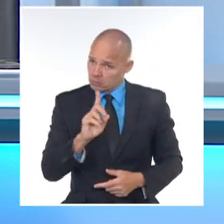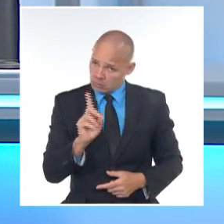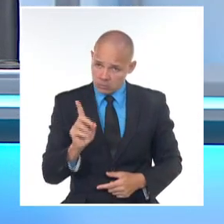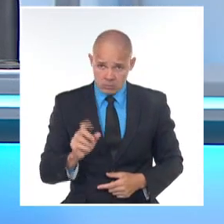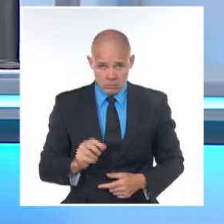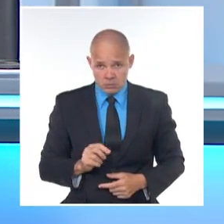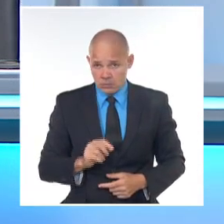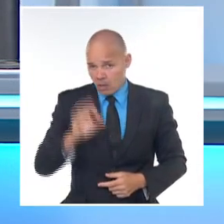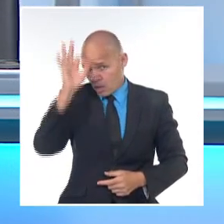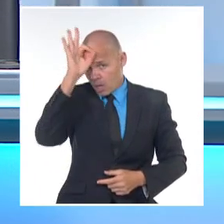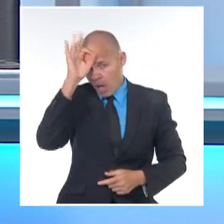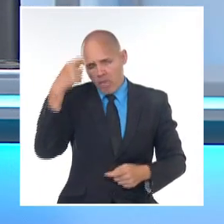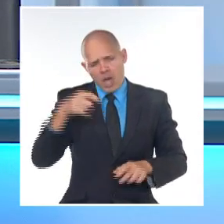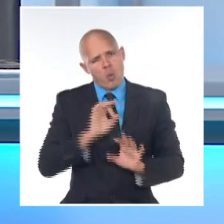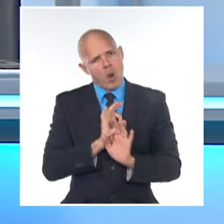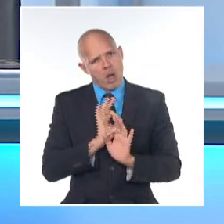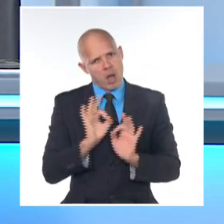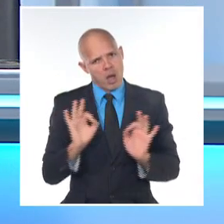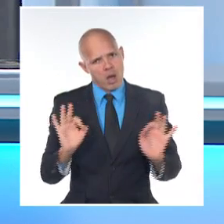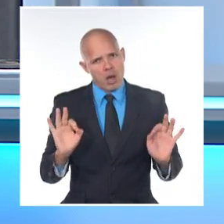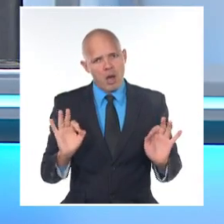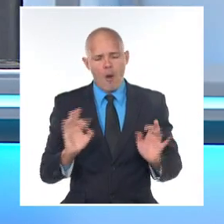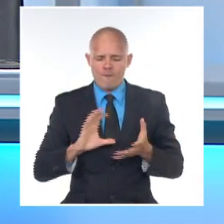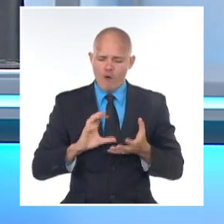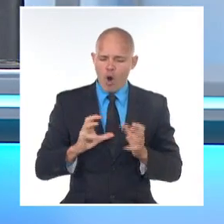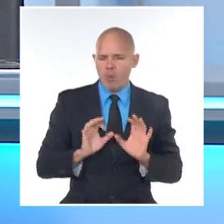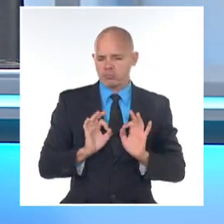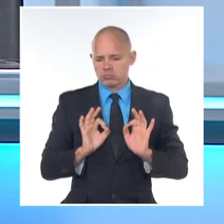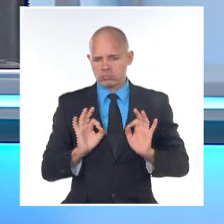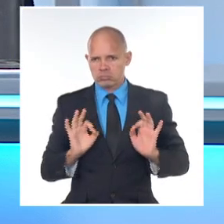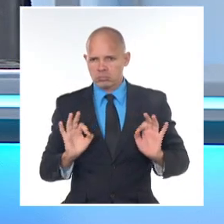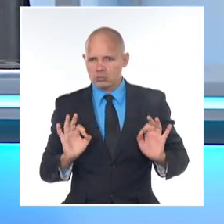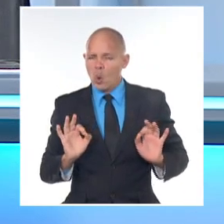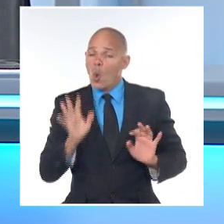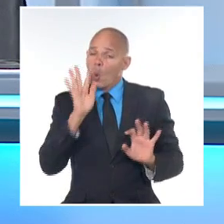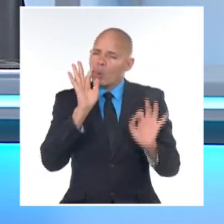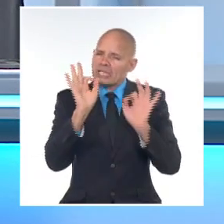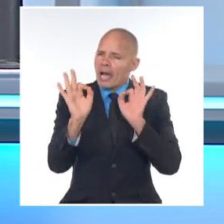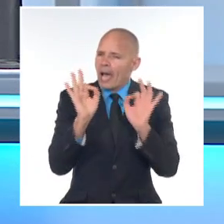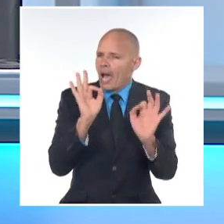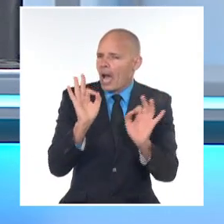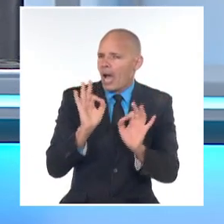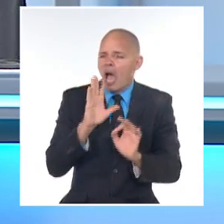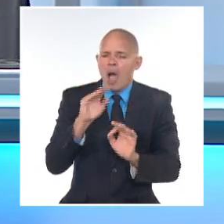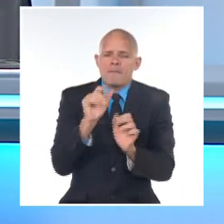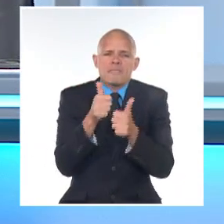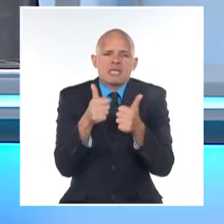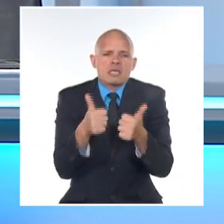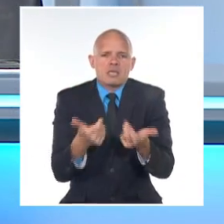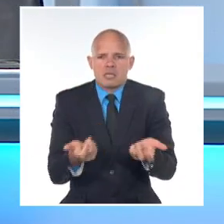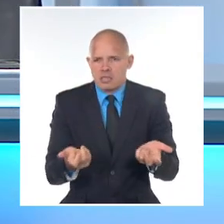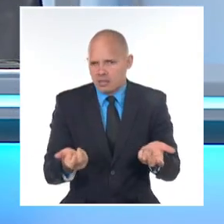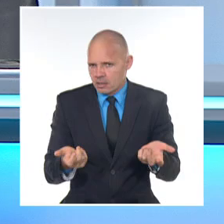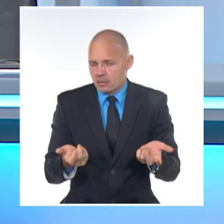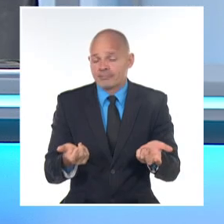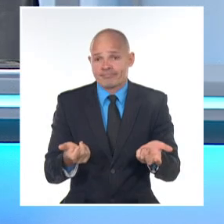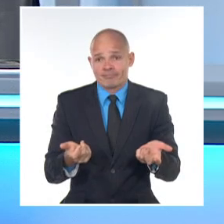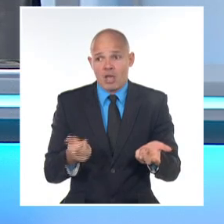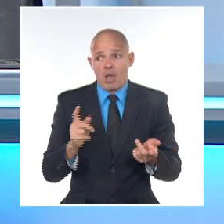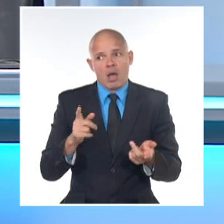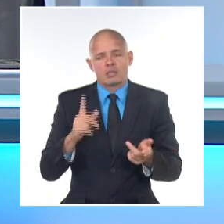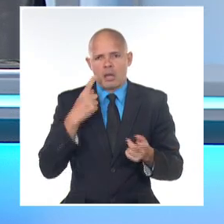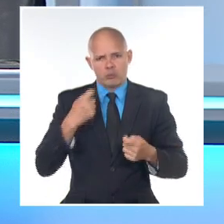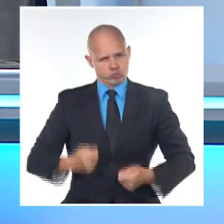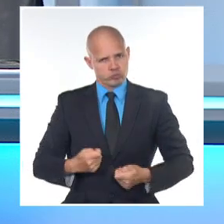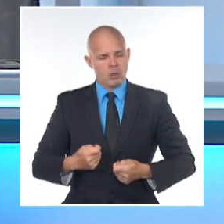tenga educación, que tenga decencia en lo que dice, prudencia, medida, que tenga la razón, que tenga también la firmeza apropiada en